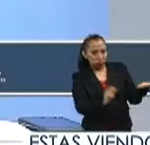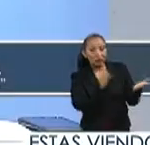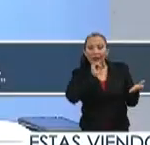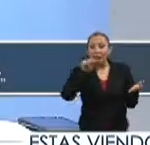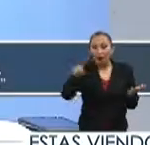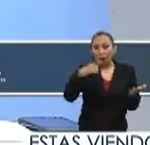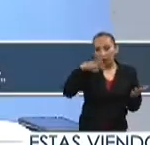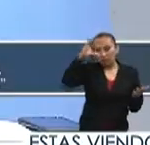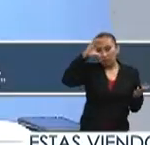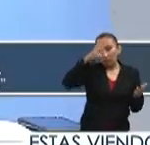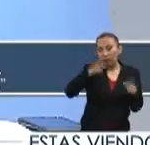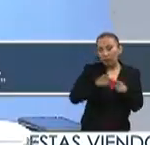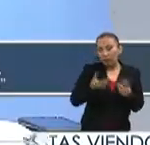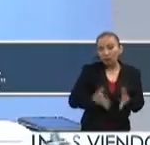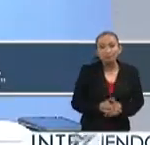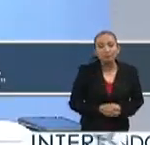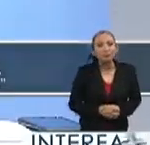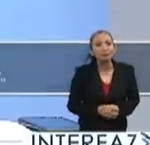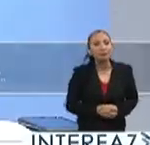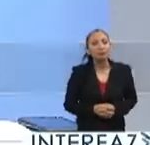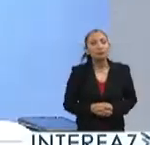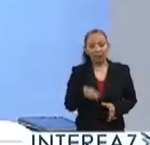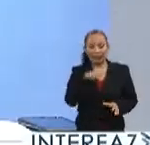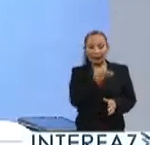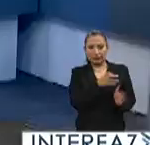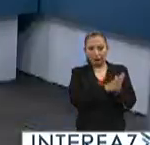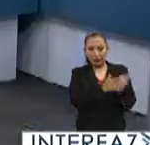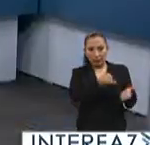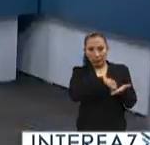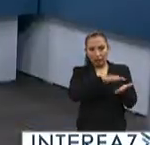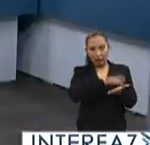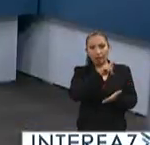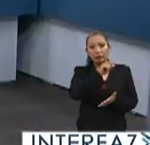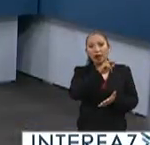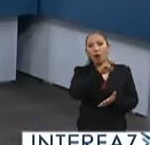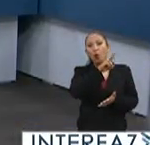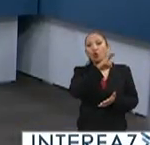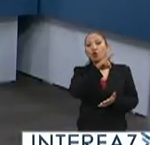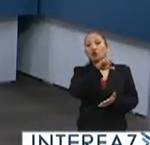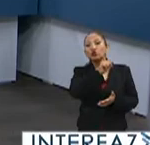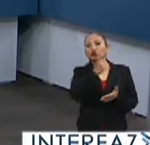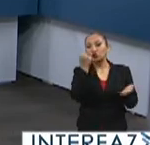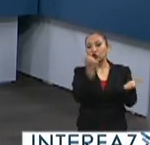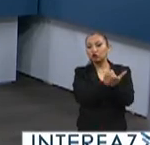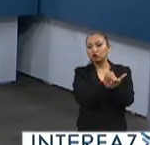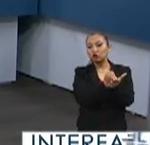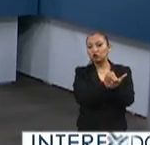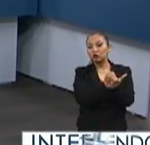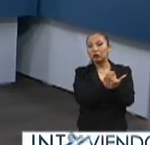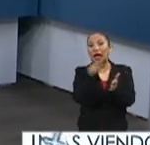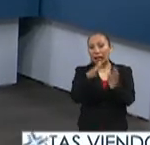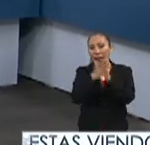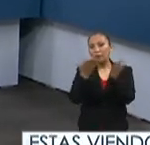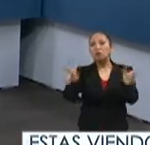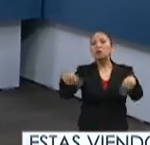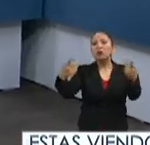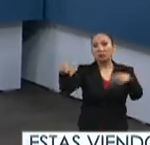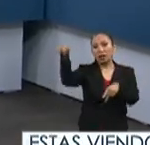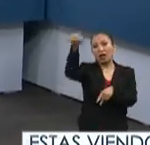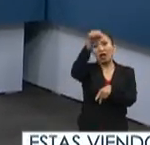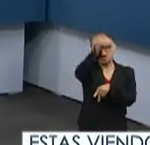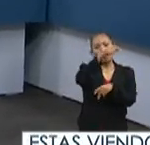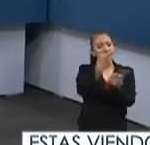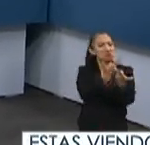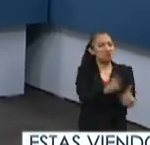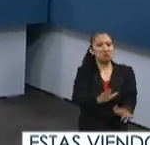escritor, sino como científico? Gracias. Bueno, este libro es editado por Taurus, sello de Penguin Random House, está en librerías, se lo encuentra